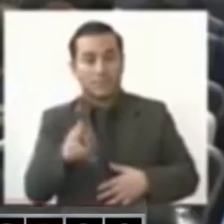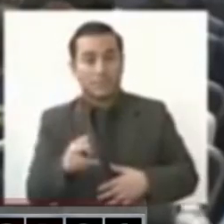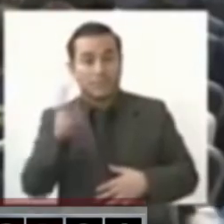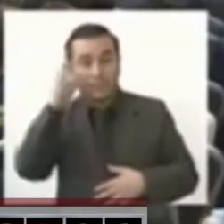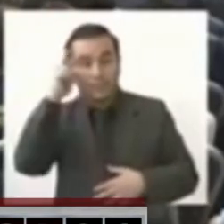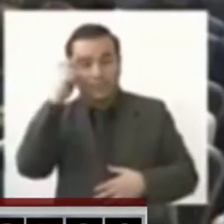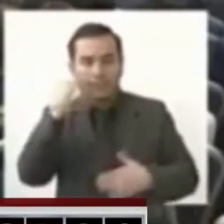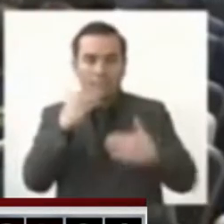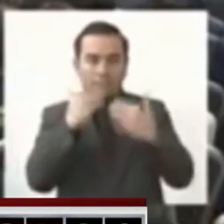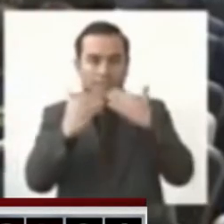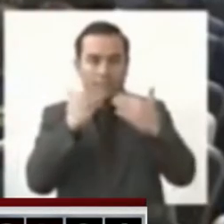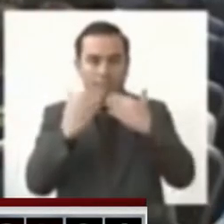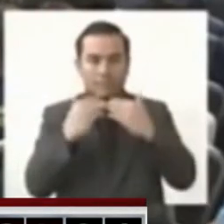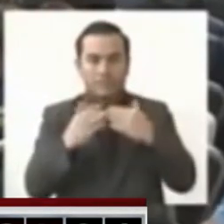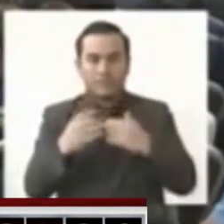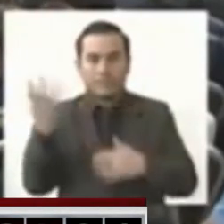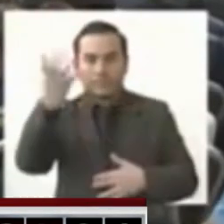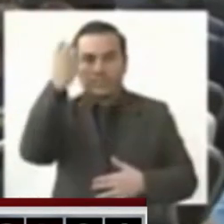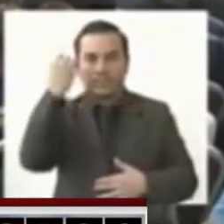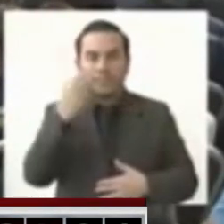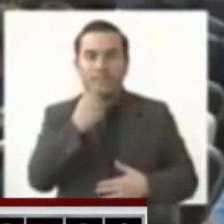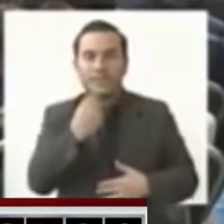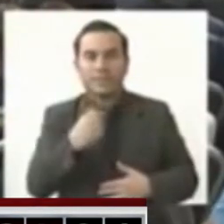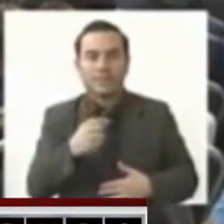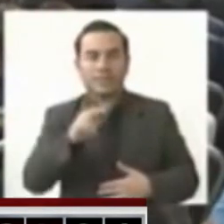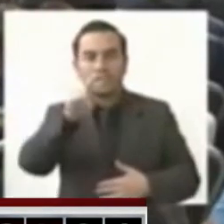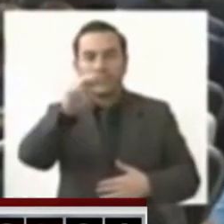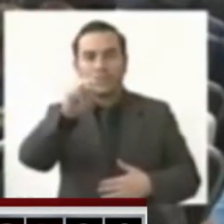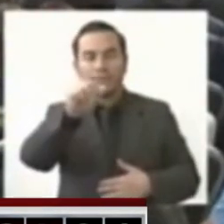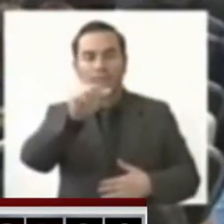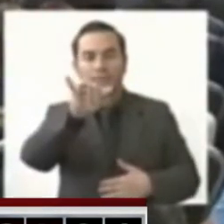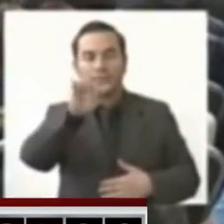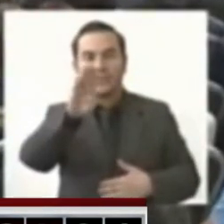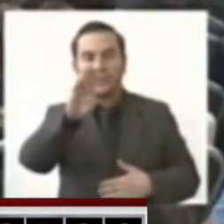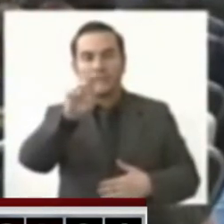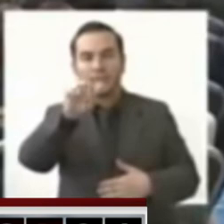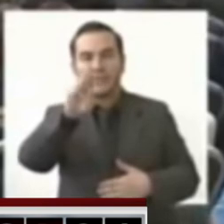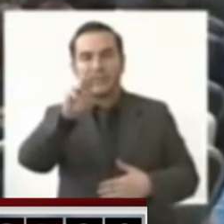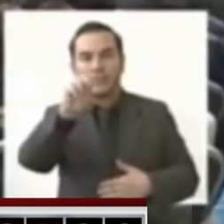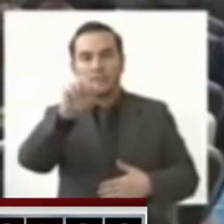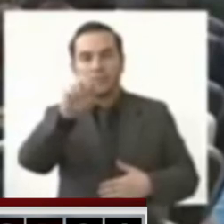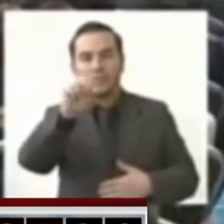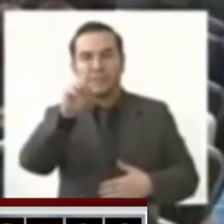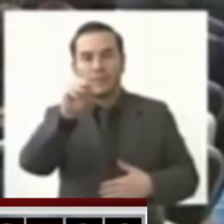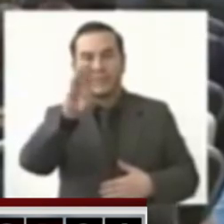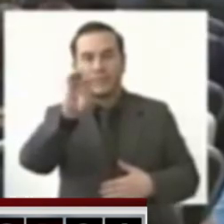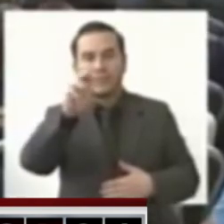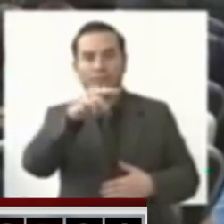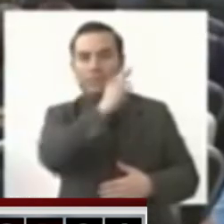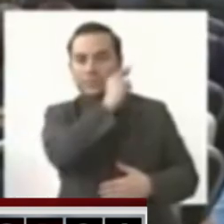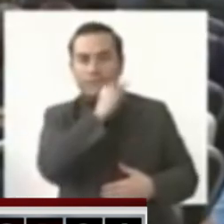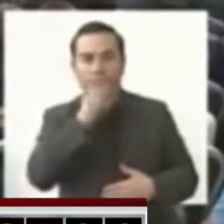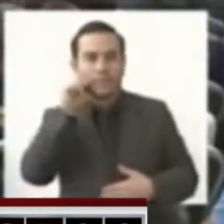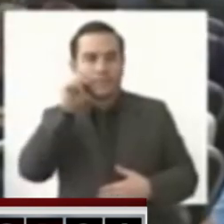declara los resultados al ciudadano Nayib Armando Bukele Ortiz. Se proclamó